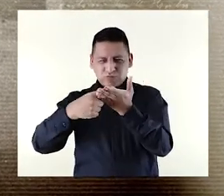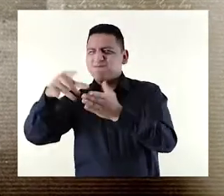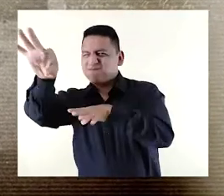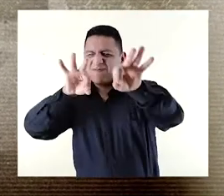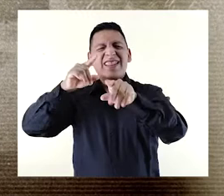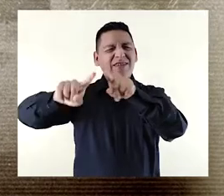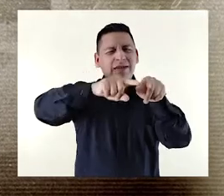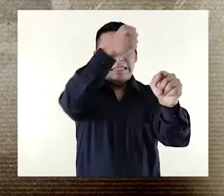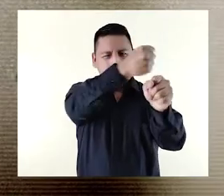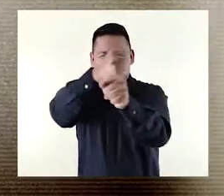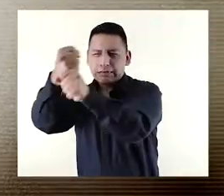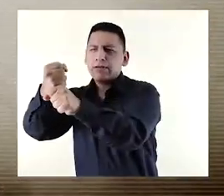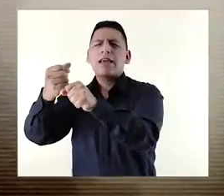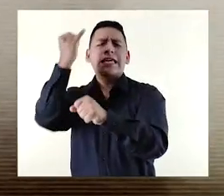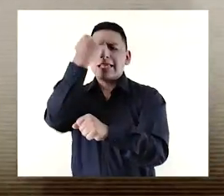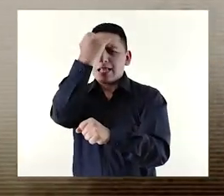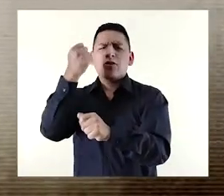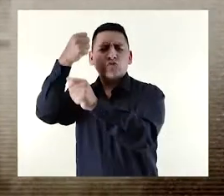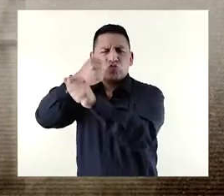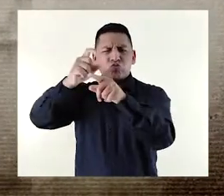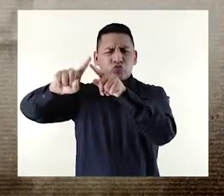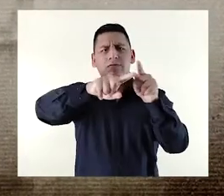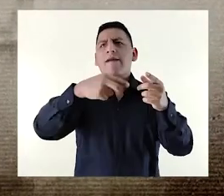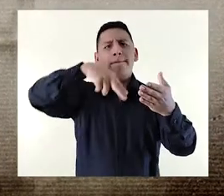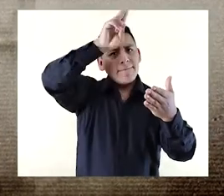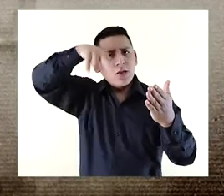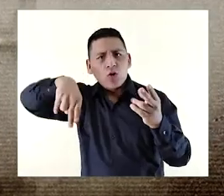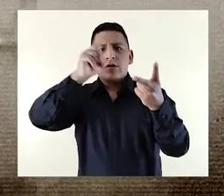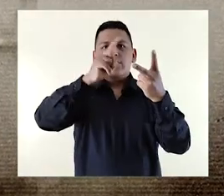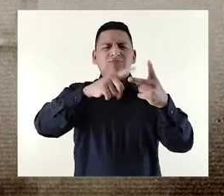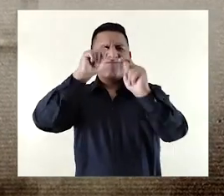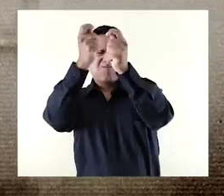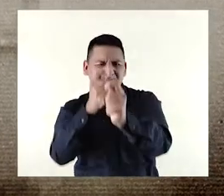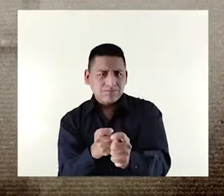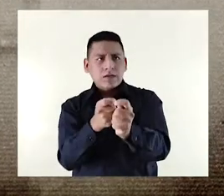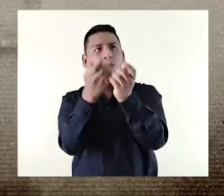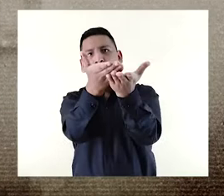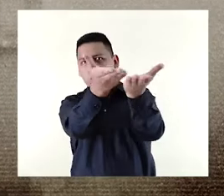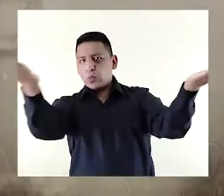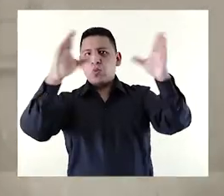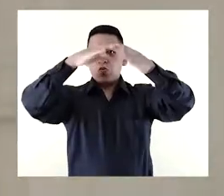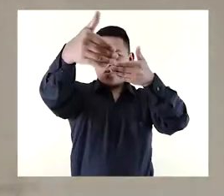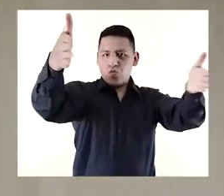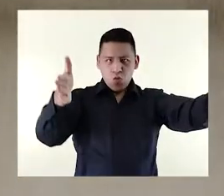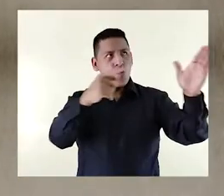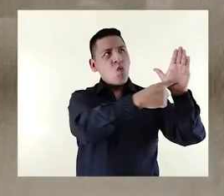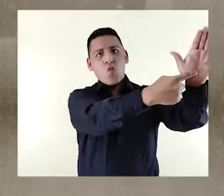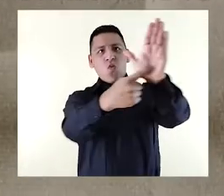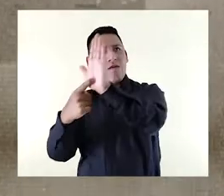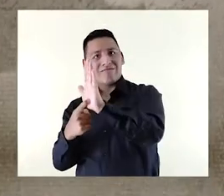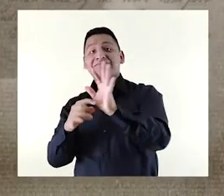encargó de reunir obras contemporáneas de italianos artistas entre pintores y escultores que se muestran en una sala de